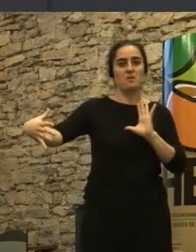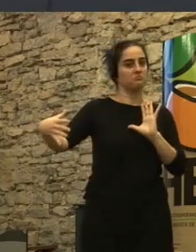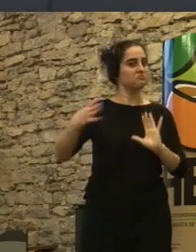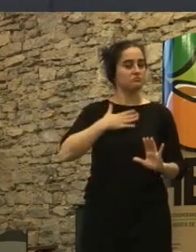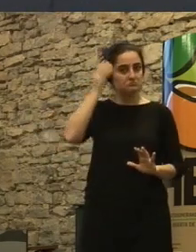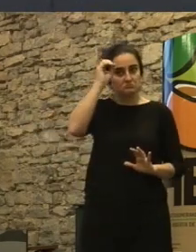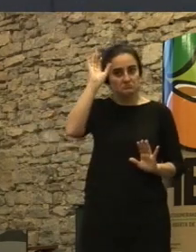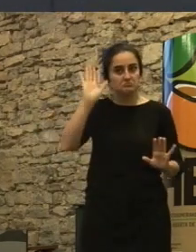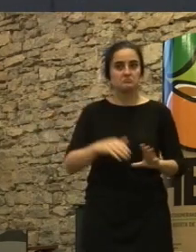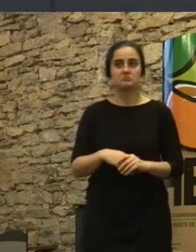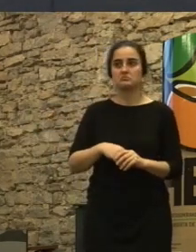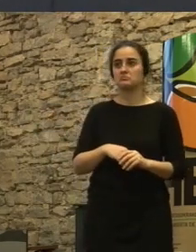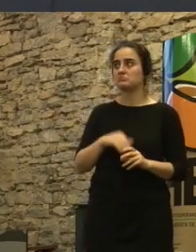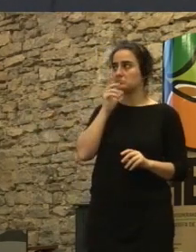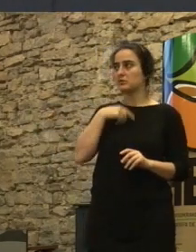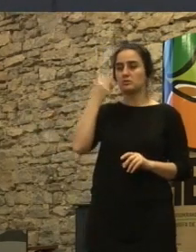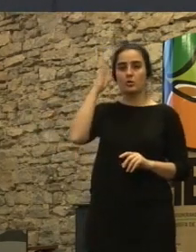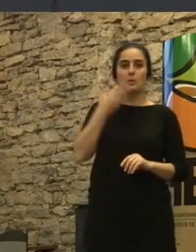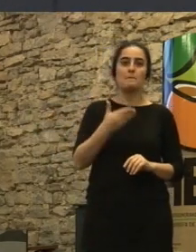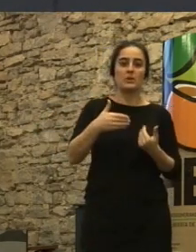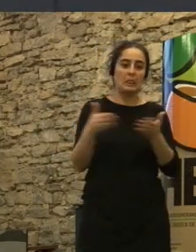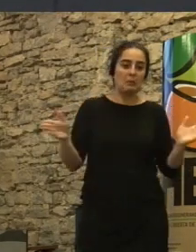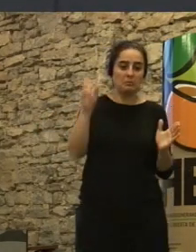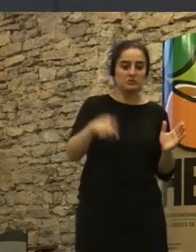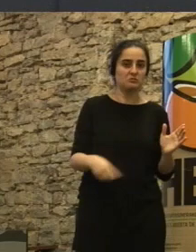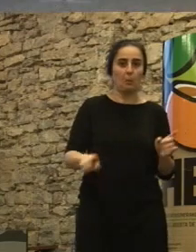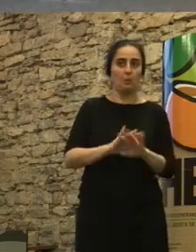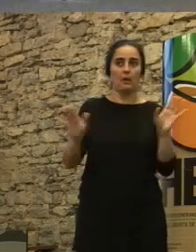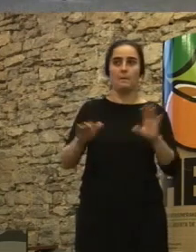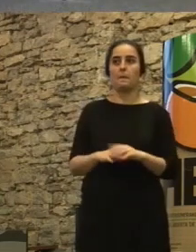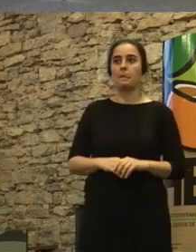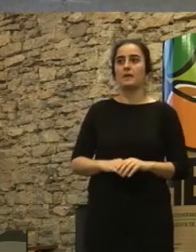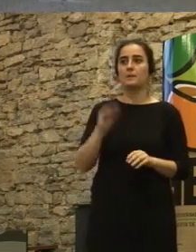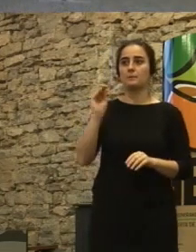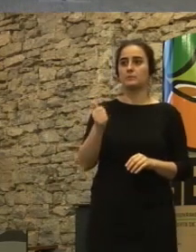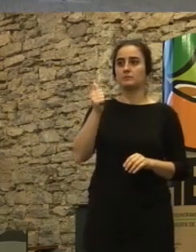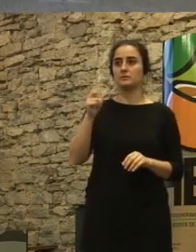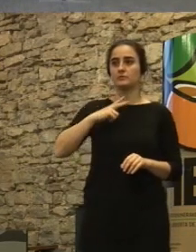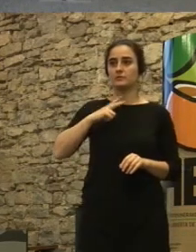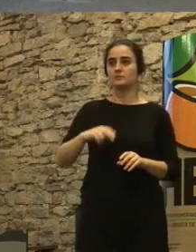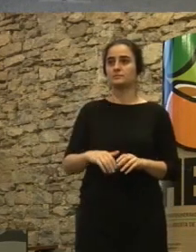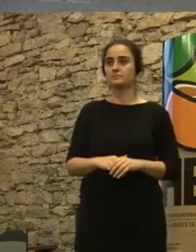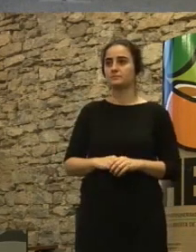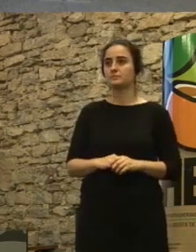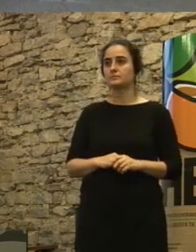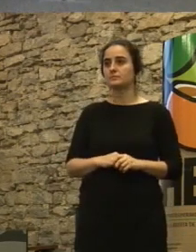No me parece un elemento discriminante. ¿Más preguntas? Por favor.